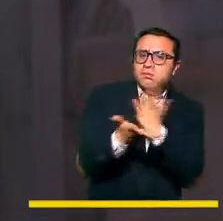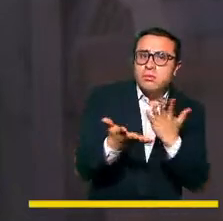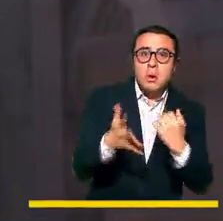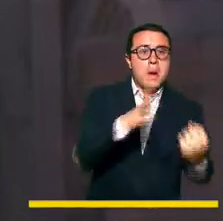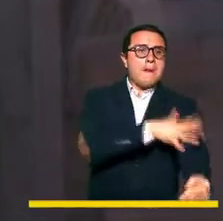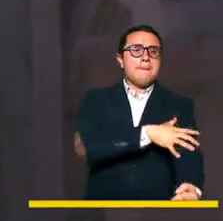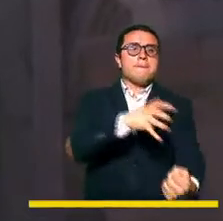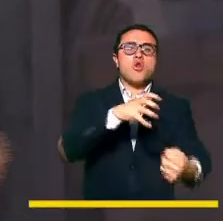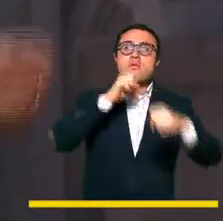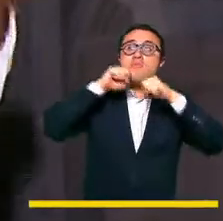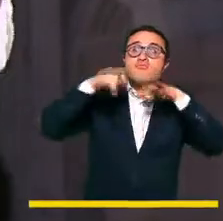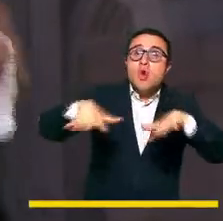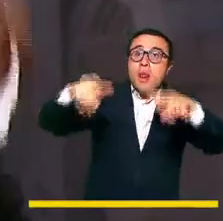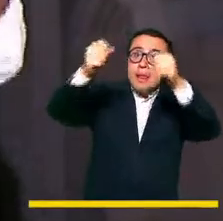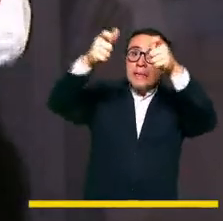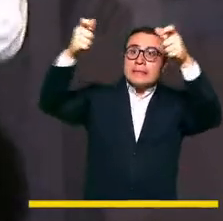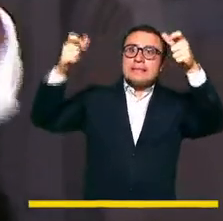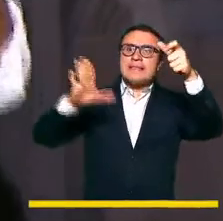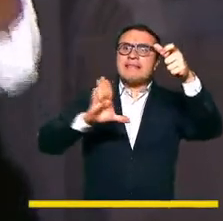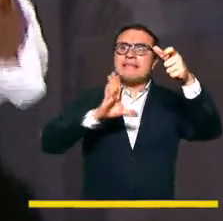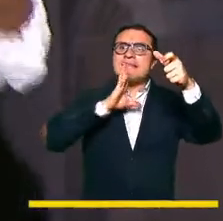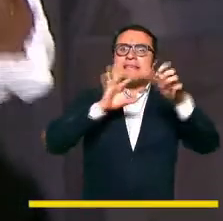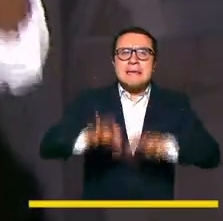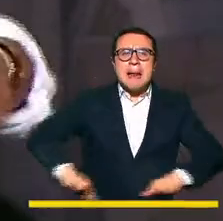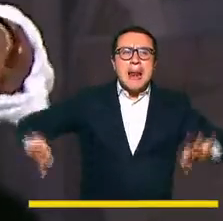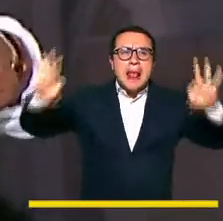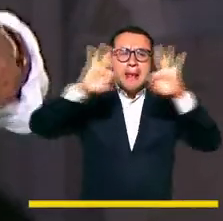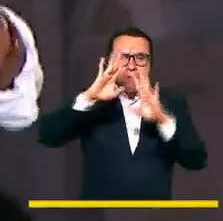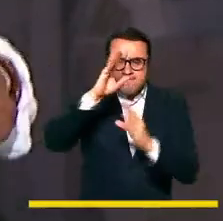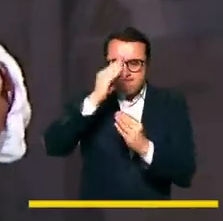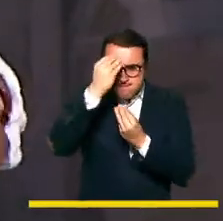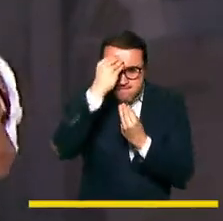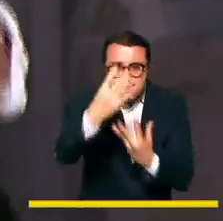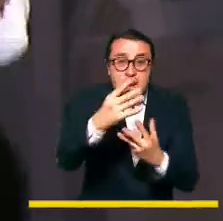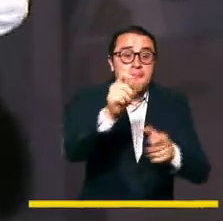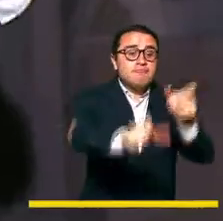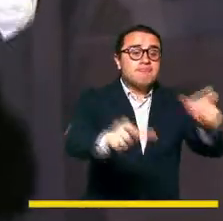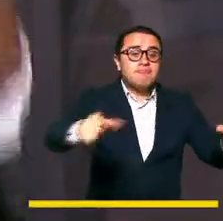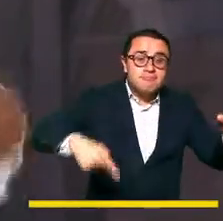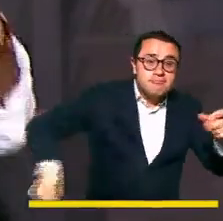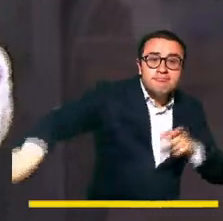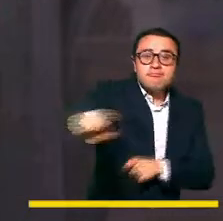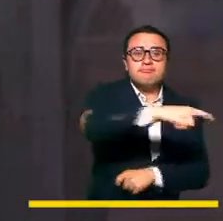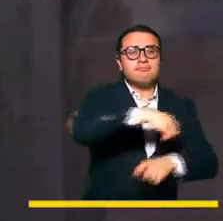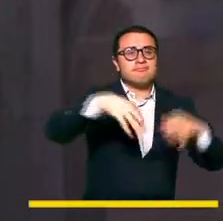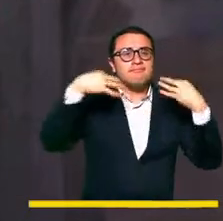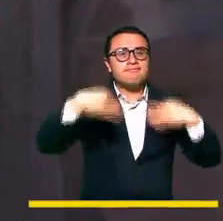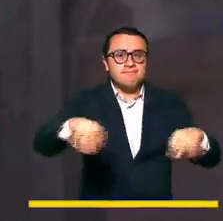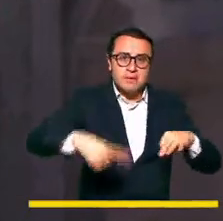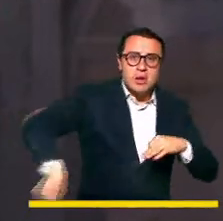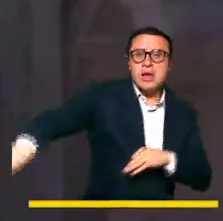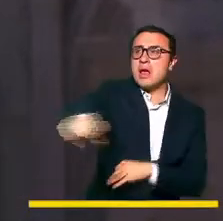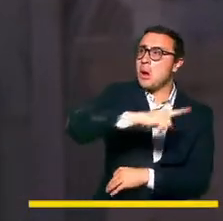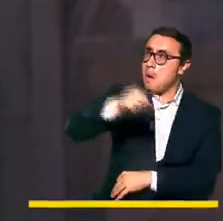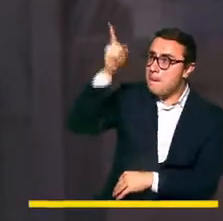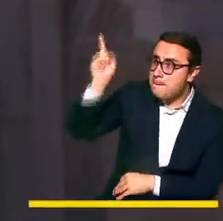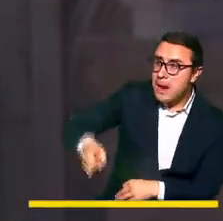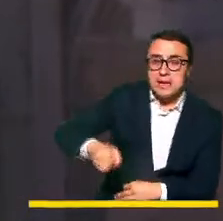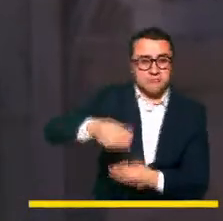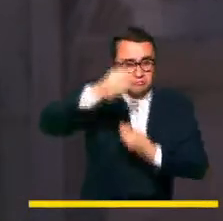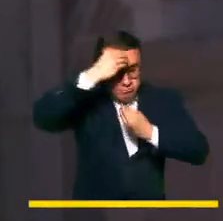poder público nace de la soberanía popular. Es decir, es el pueblo el que manda. El pueblo